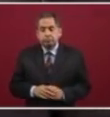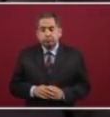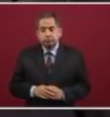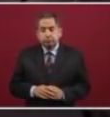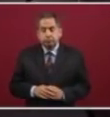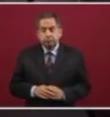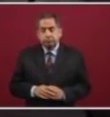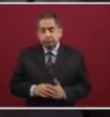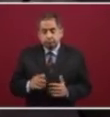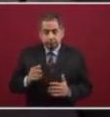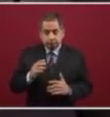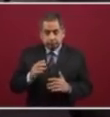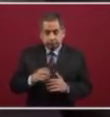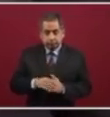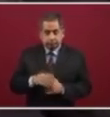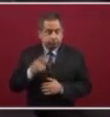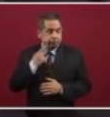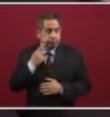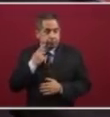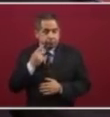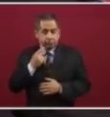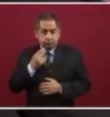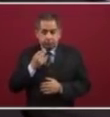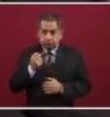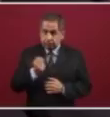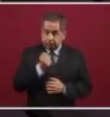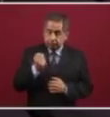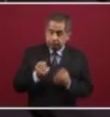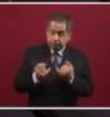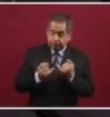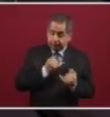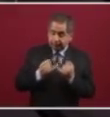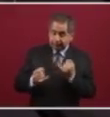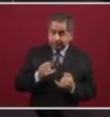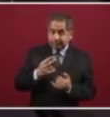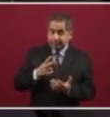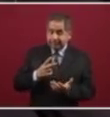figúrense que la suerte cuenta mucho,